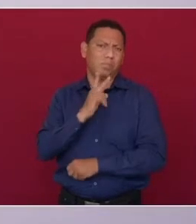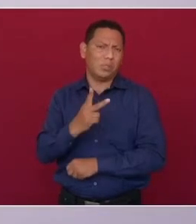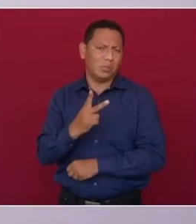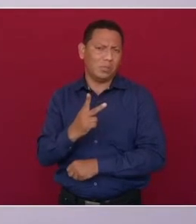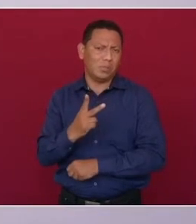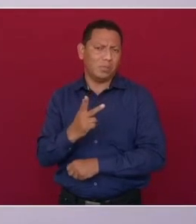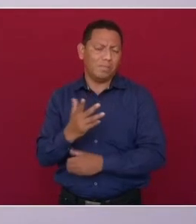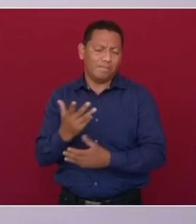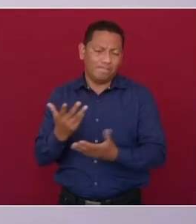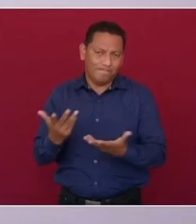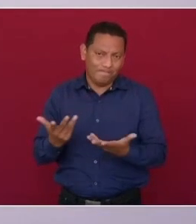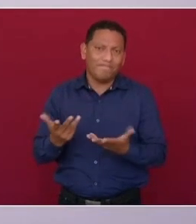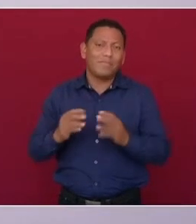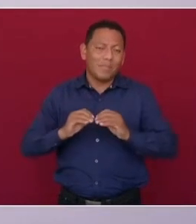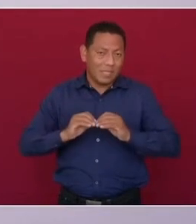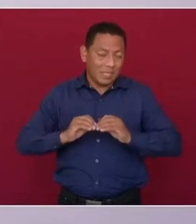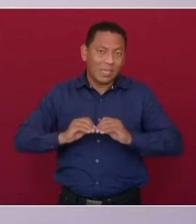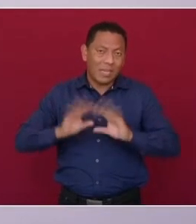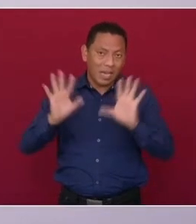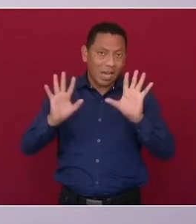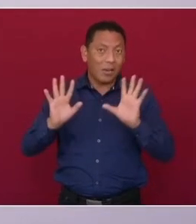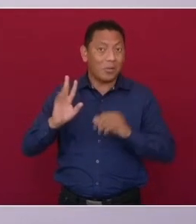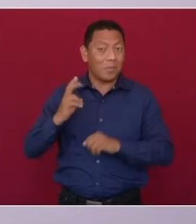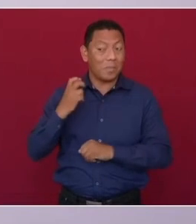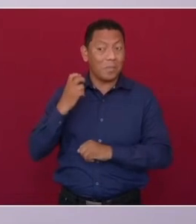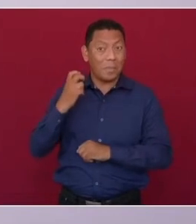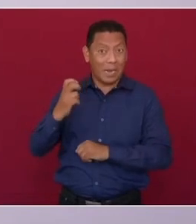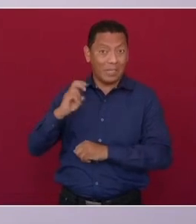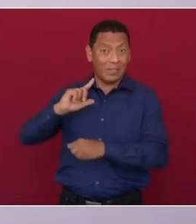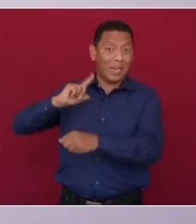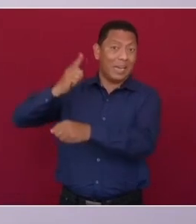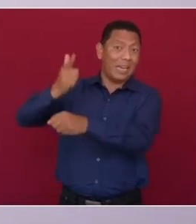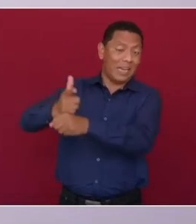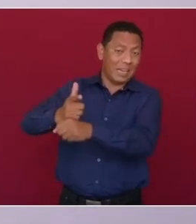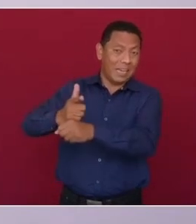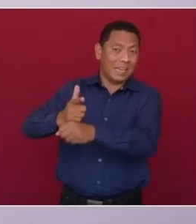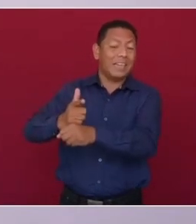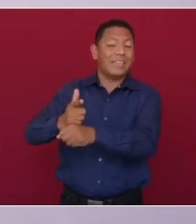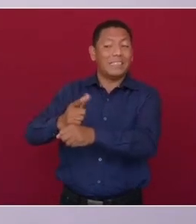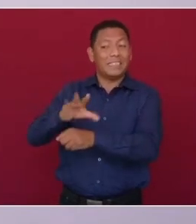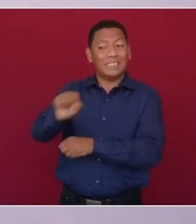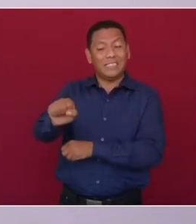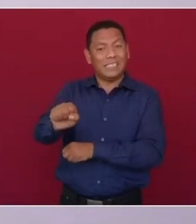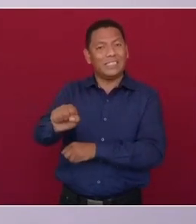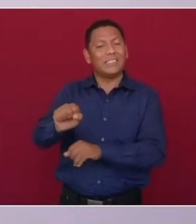Es claro que para llegar a ello todavía falta tiempo,